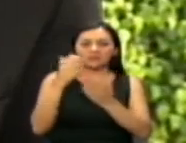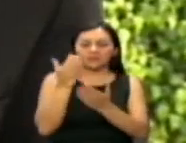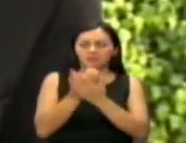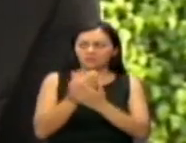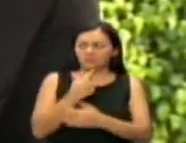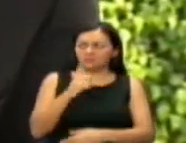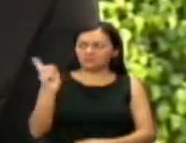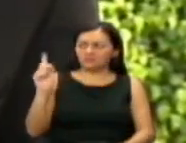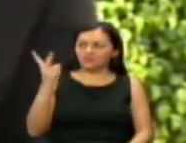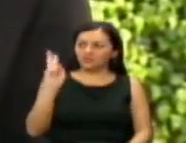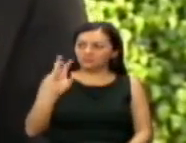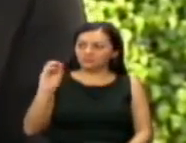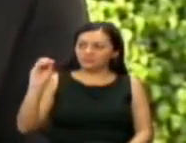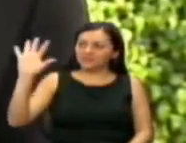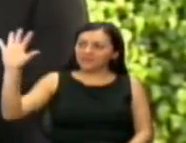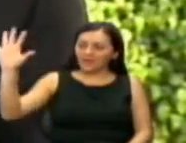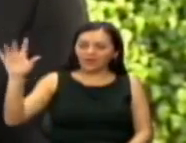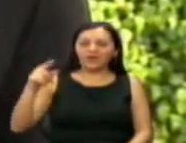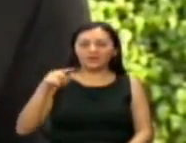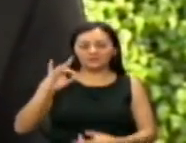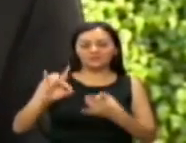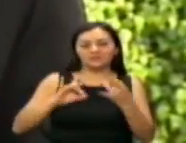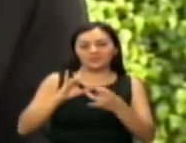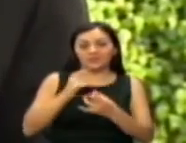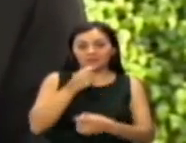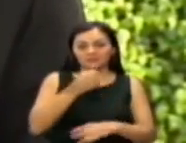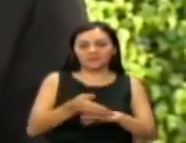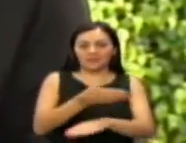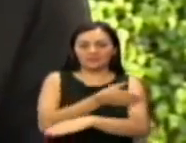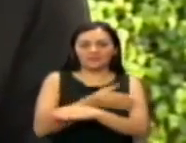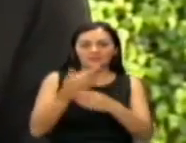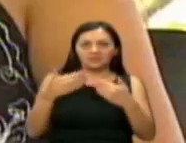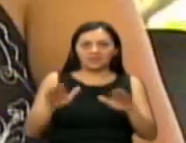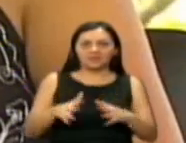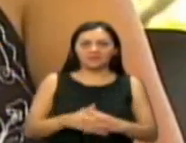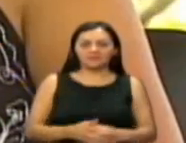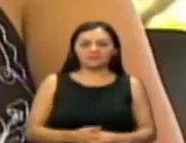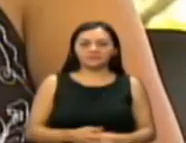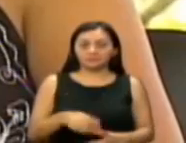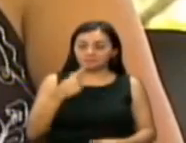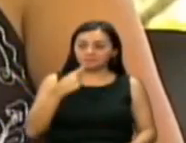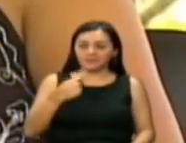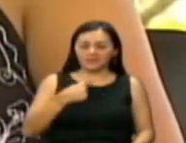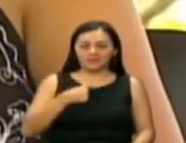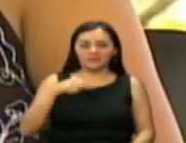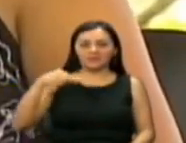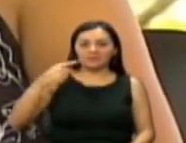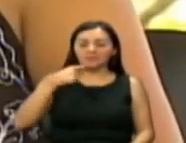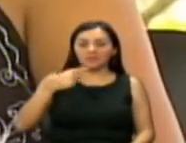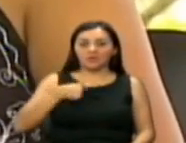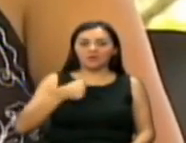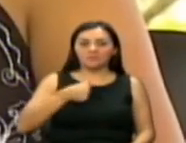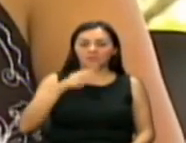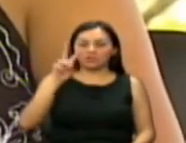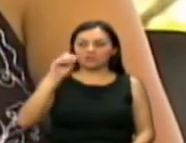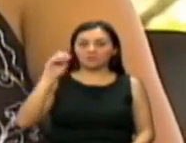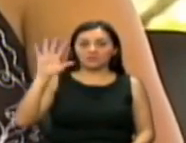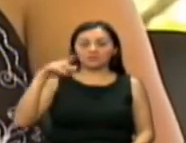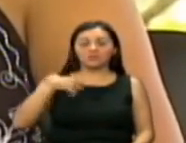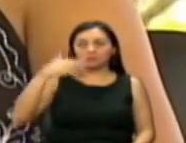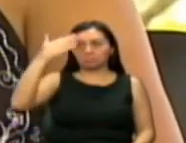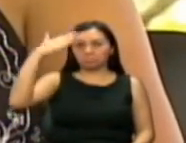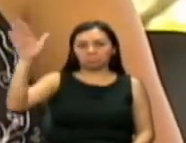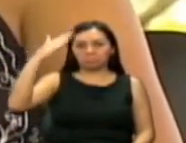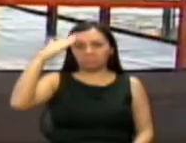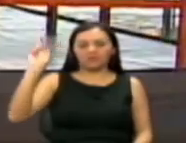2006 ya era candidata hace rato, exactamente, mi querida Carla, hay que ser preciso. Pero sí, me lo dijo a mí que no sabía, pero en 2005. Después, en